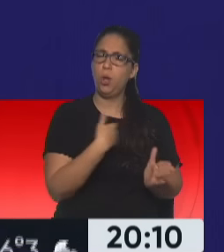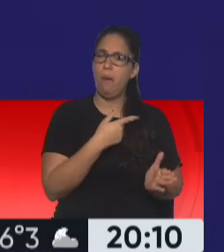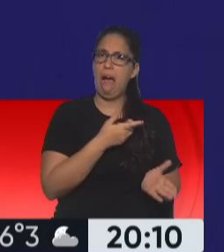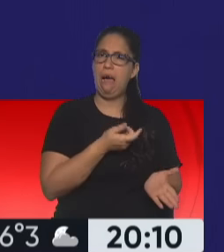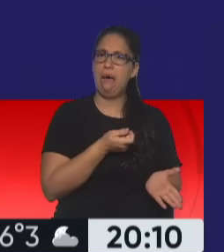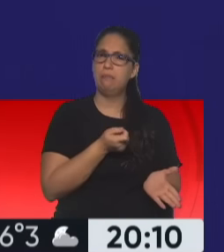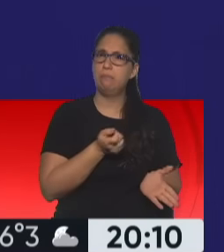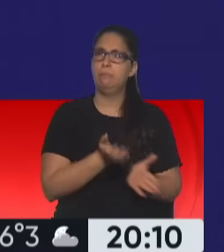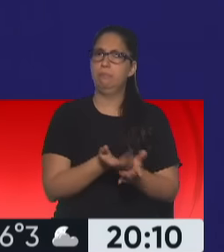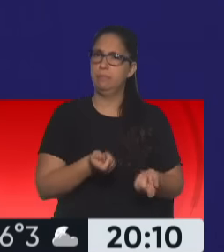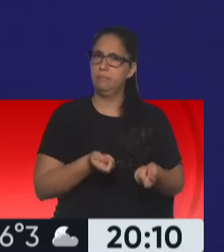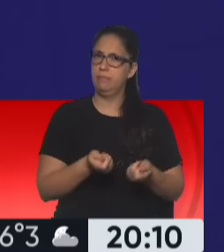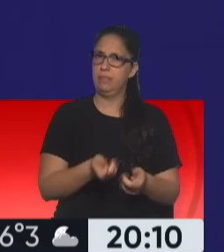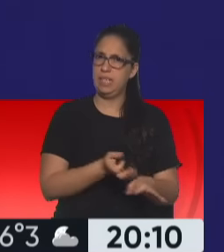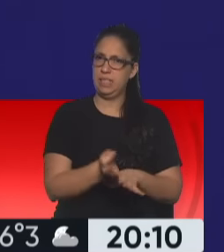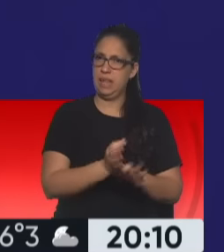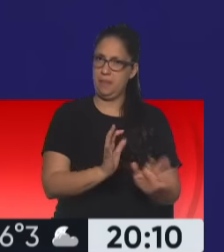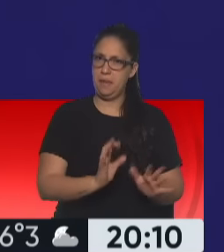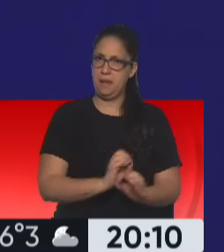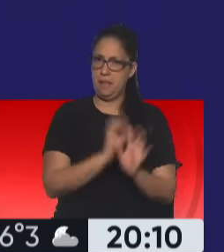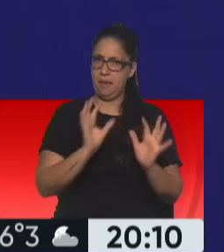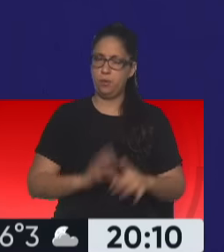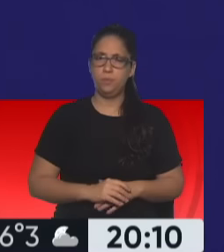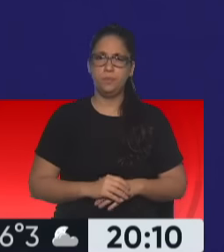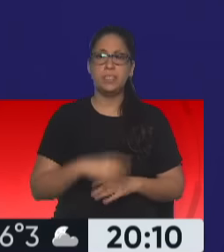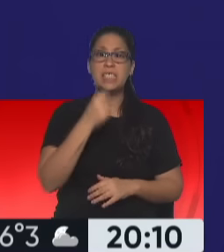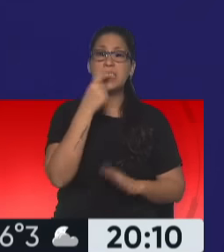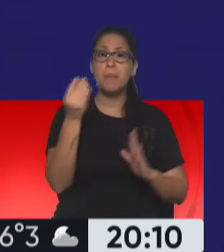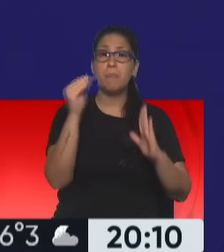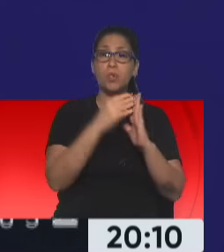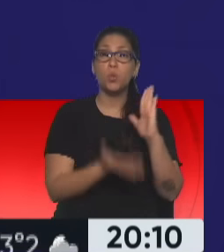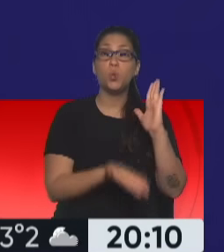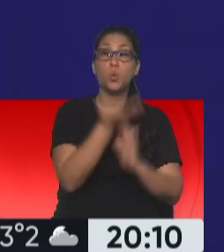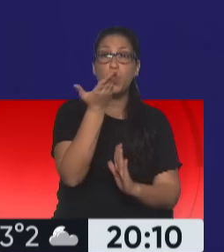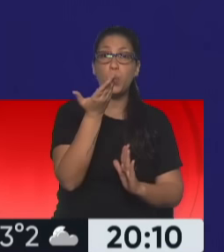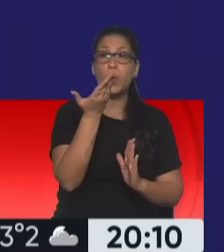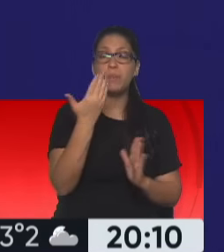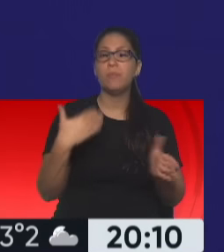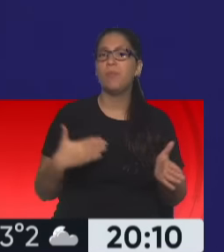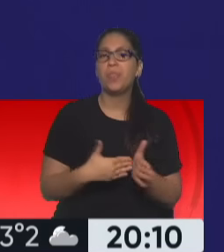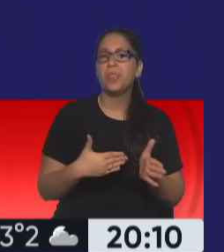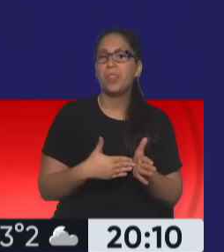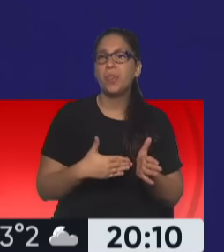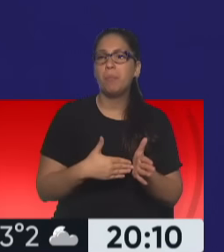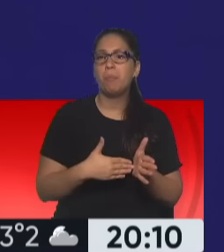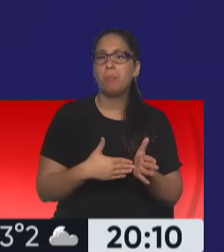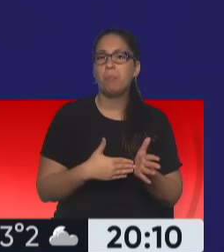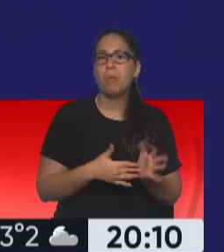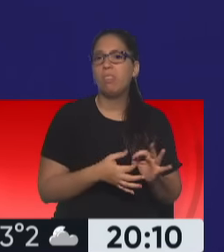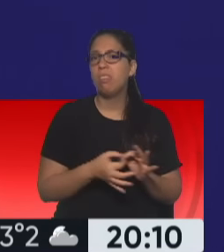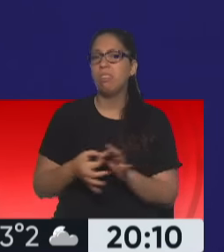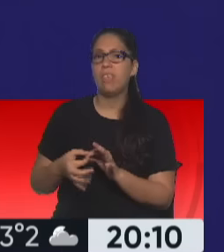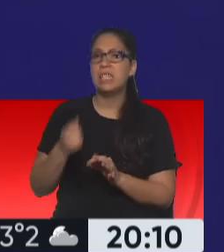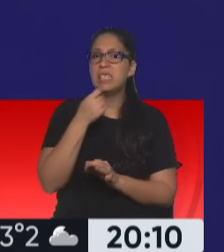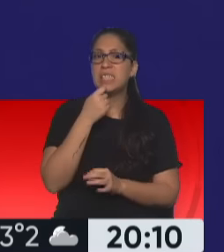caso. Entonces, que suban los precios va a depender de que haya